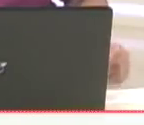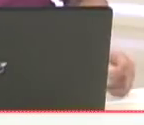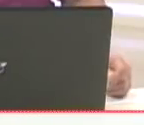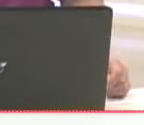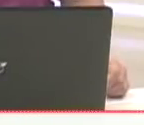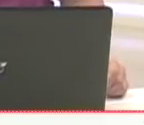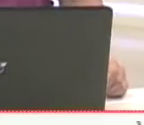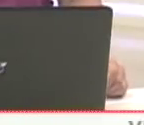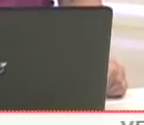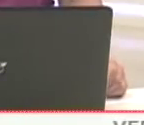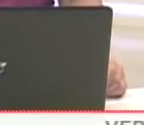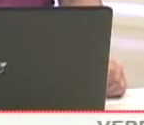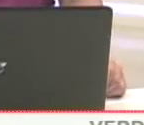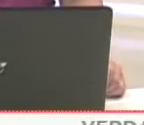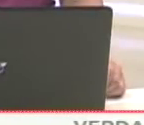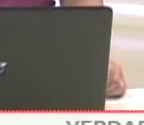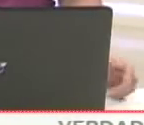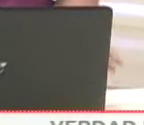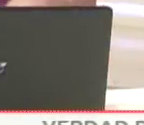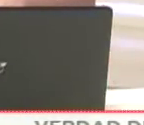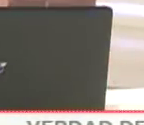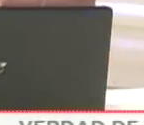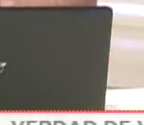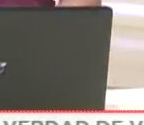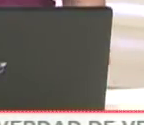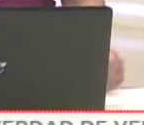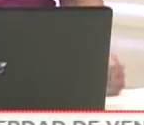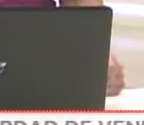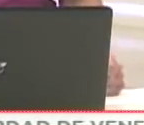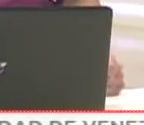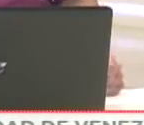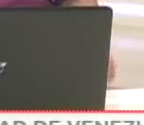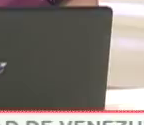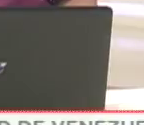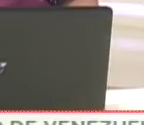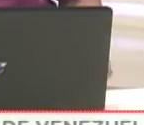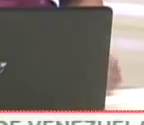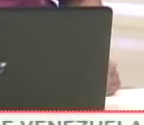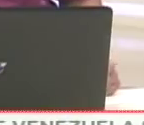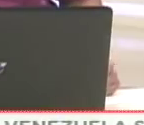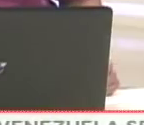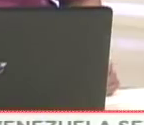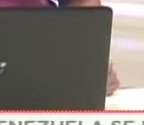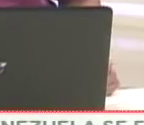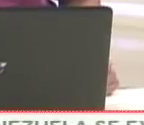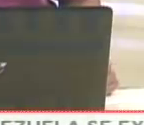Venezuela, y a esta hora en el Teatro de la Academia Militar se genera información de interés nacional. Veamos.